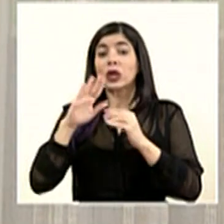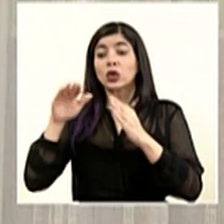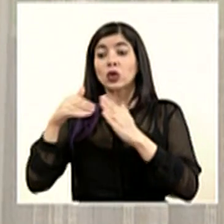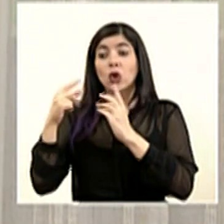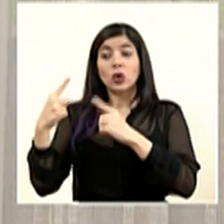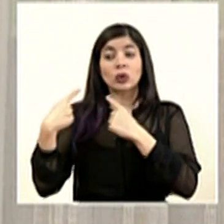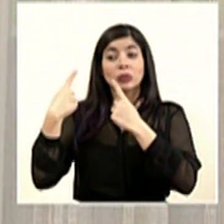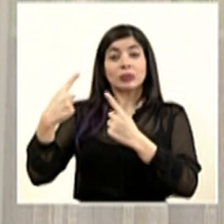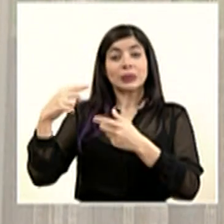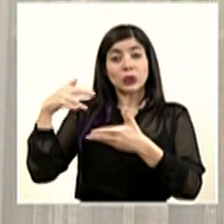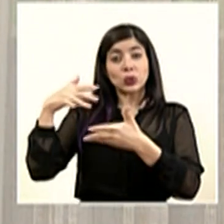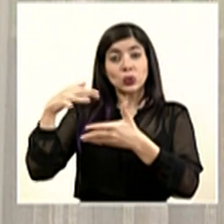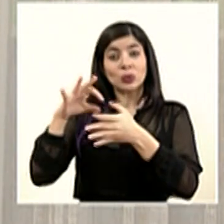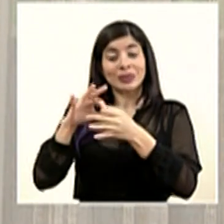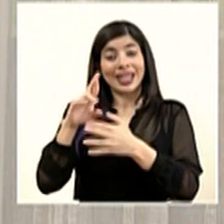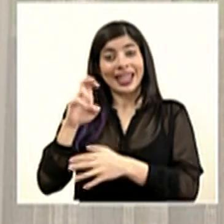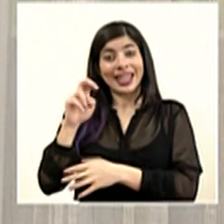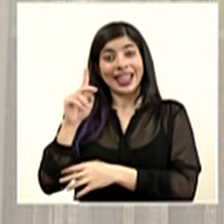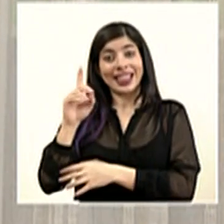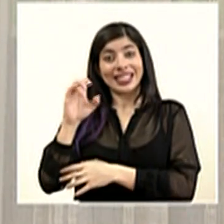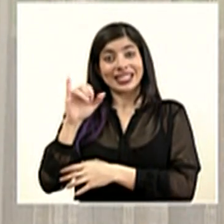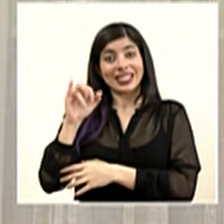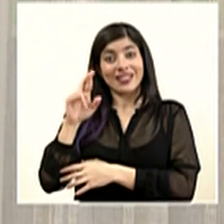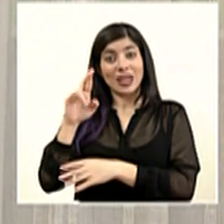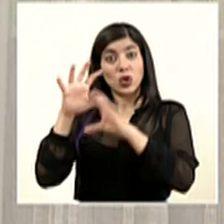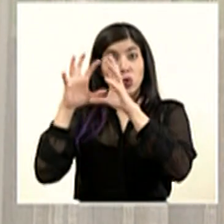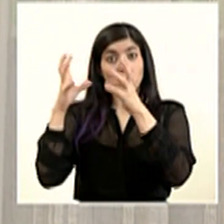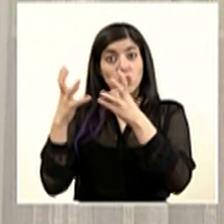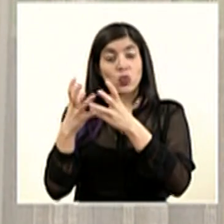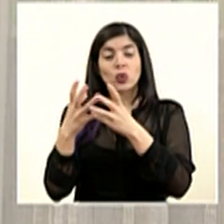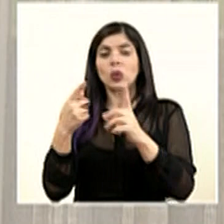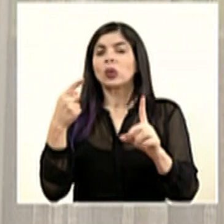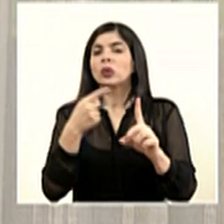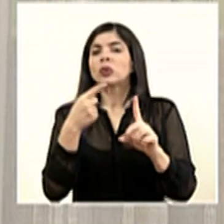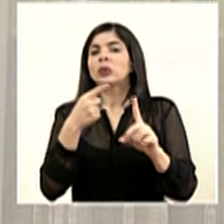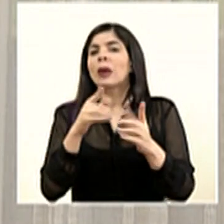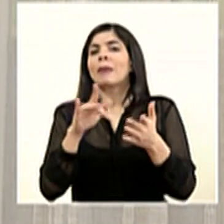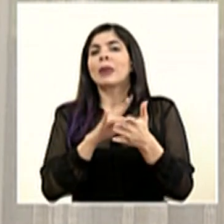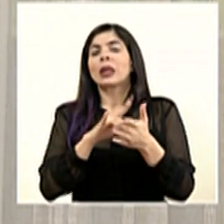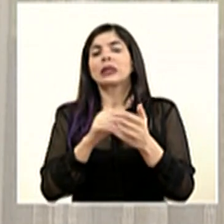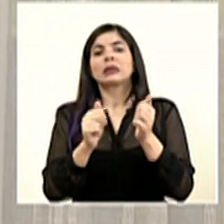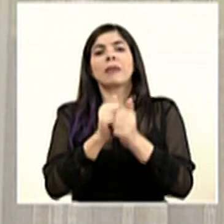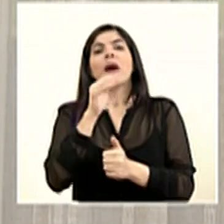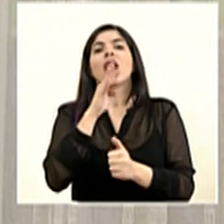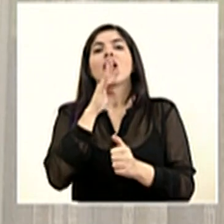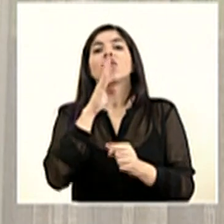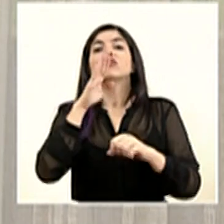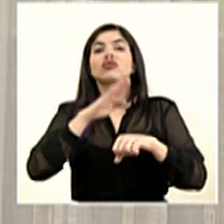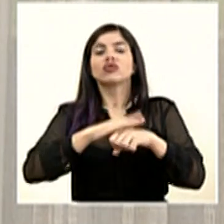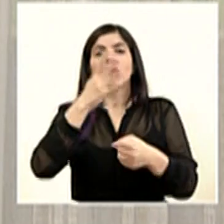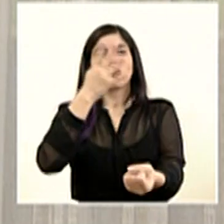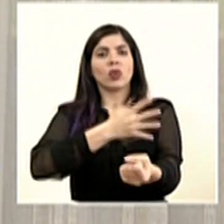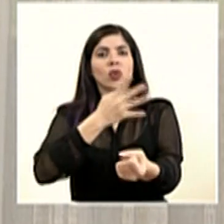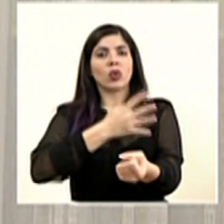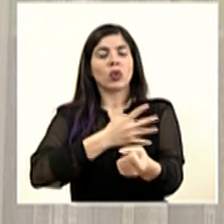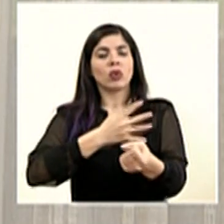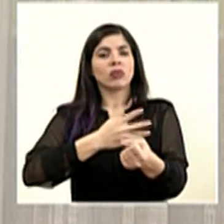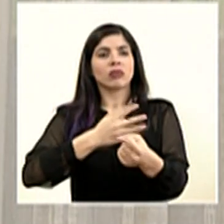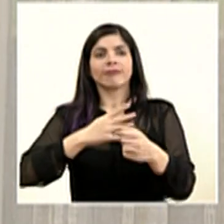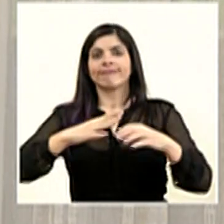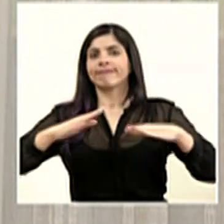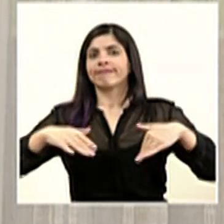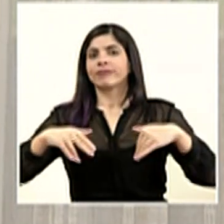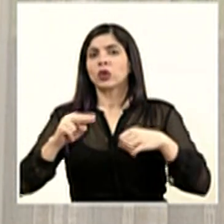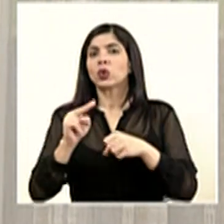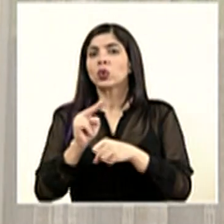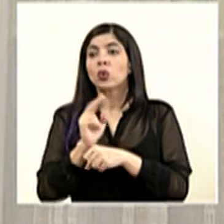estudios que hay con respecto al Remdesivir a nivel mundial se refieren al medicamento vía intravenosa. Todavía no hay uso